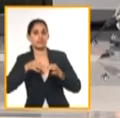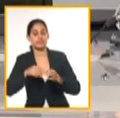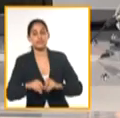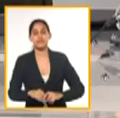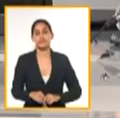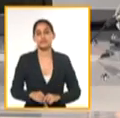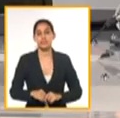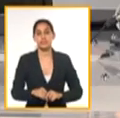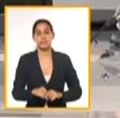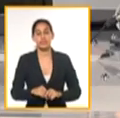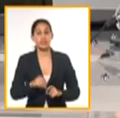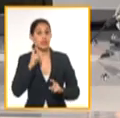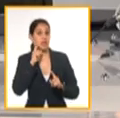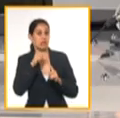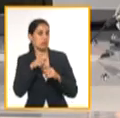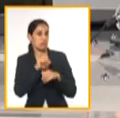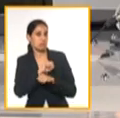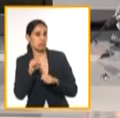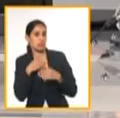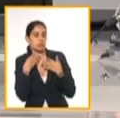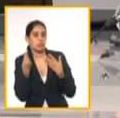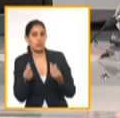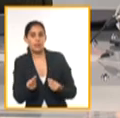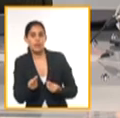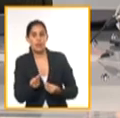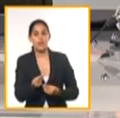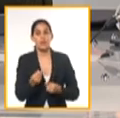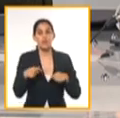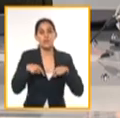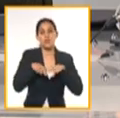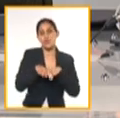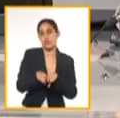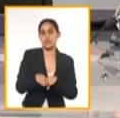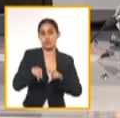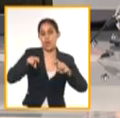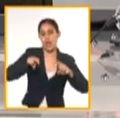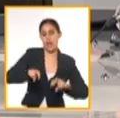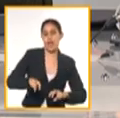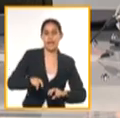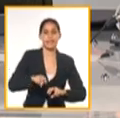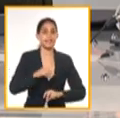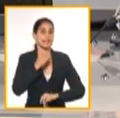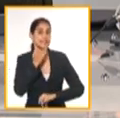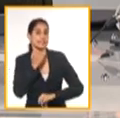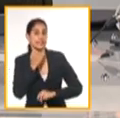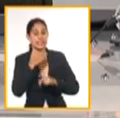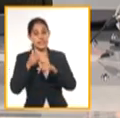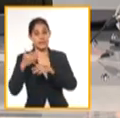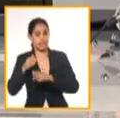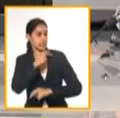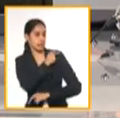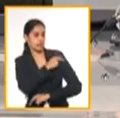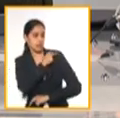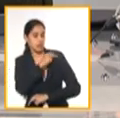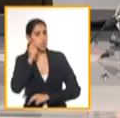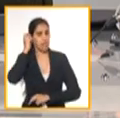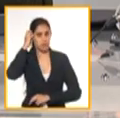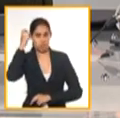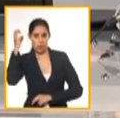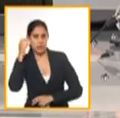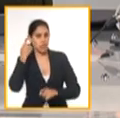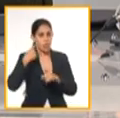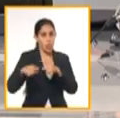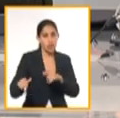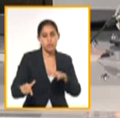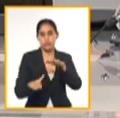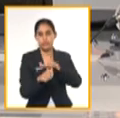logró, a partir de la coordinación entre las autoridades de todas las provincias el Instituto de Recursos Hidráulicos con el sistema empresarial nuestro, la